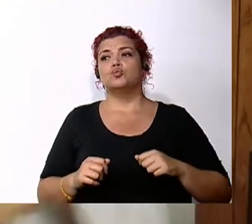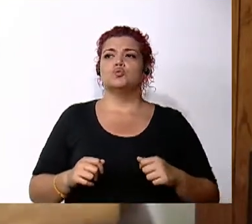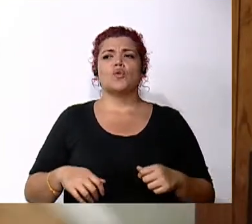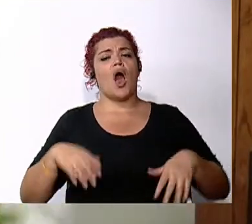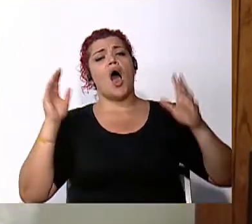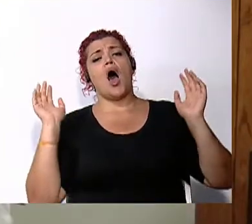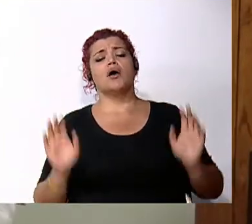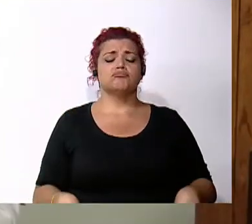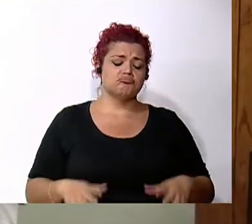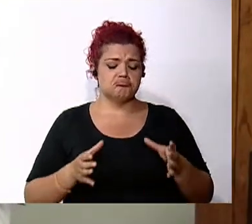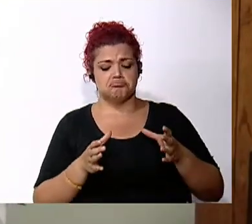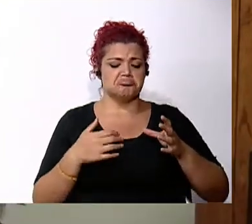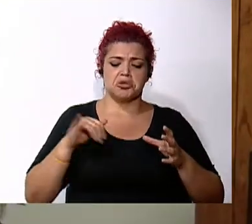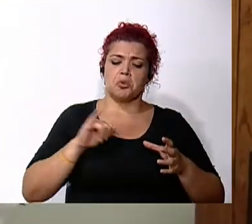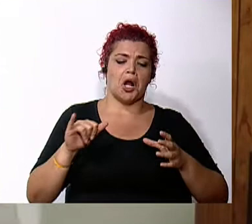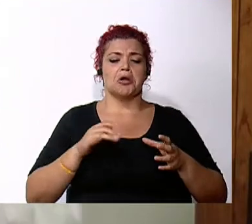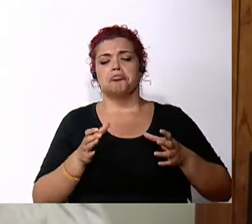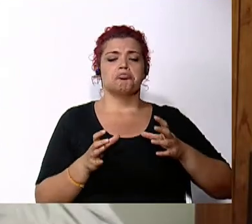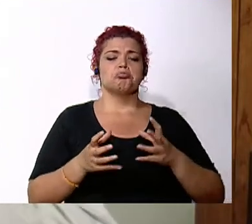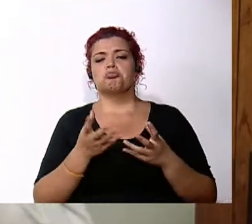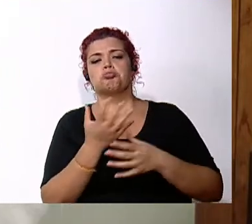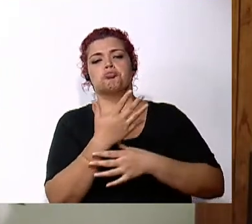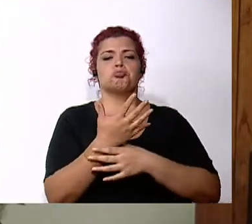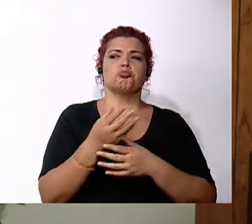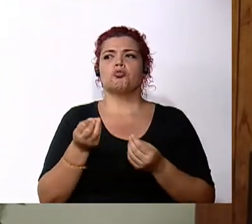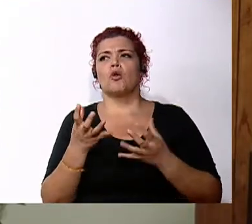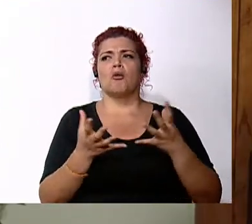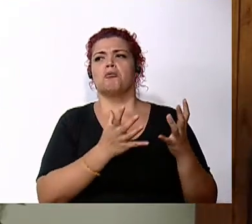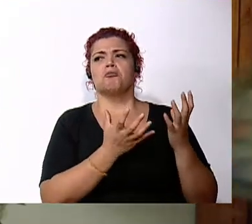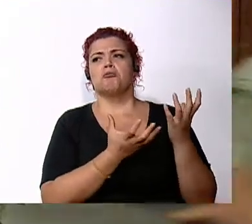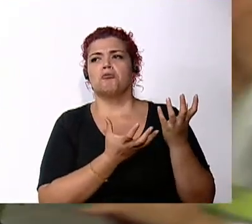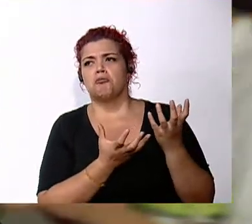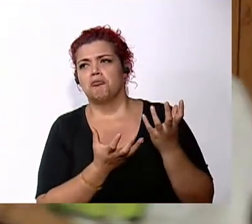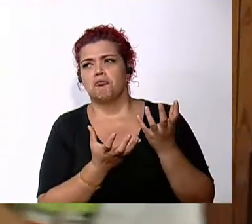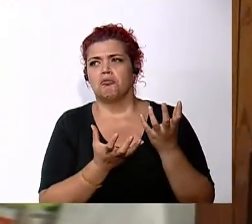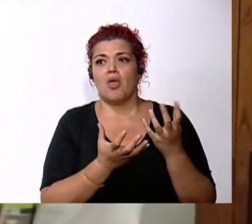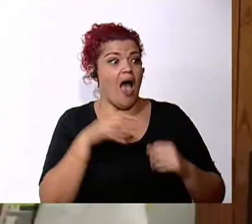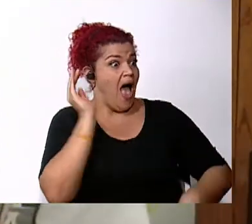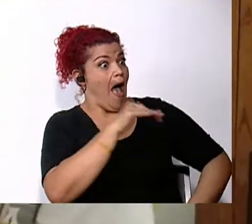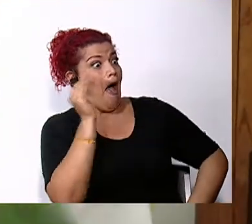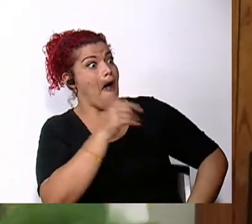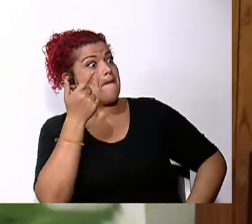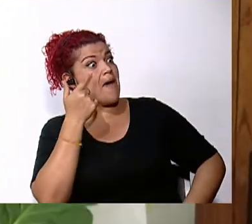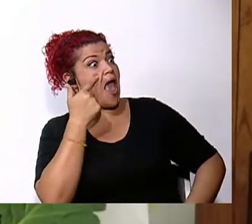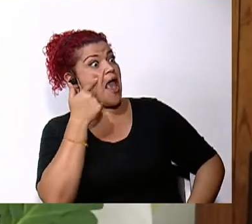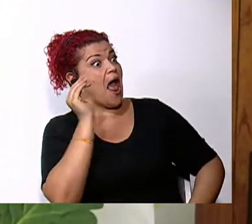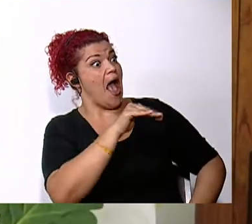No, oye, siempre estoy igual. Un montón de cosas, a ver cómo hago esto. ¡Mira, Aurelio!